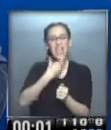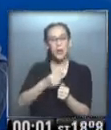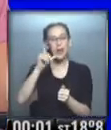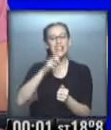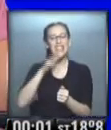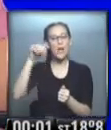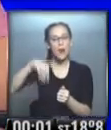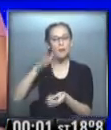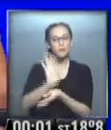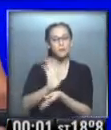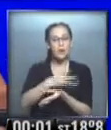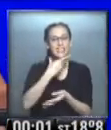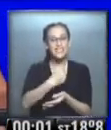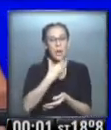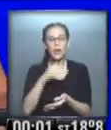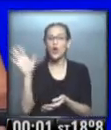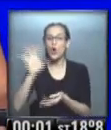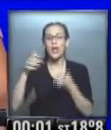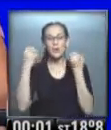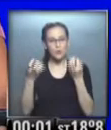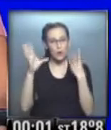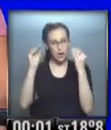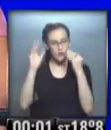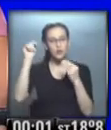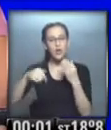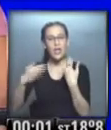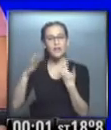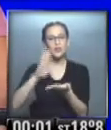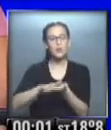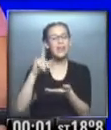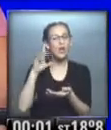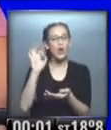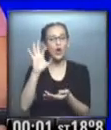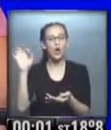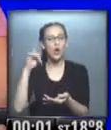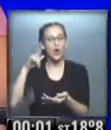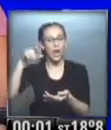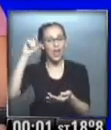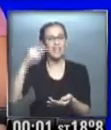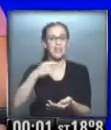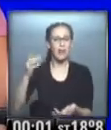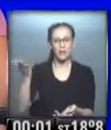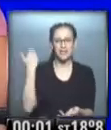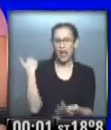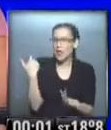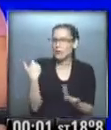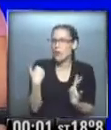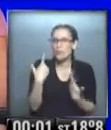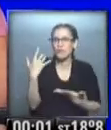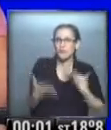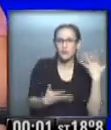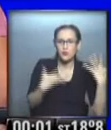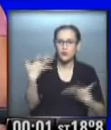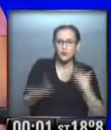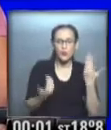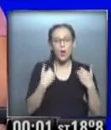Esteban. Muy buenas noches, Pablo. Hoy vamos a estar hablando de Google Street View. La semana pasada despertó polémica, despertó expectativas. Vamos a mostrar